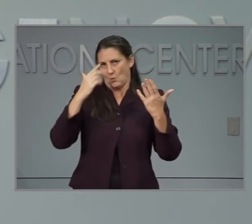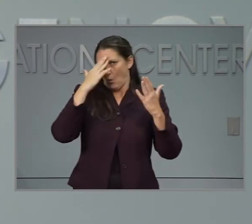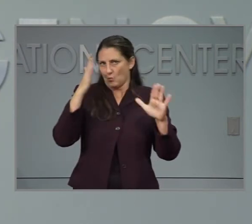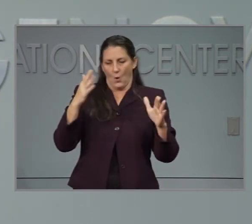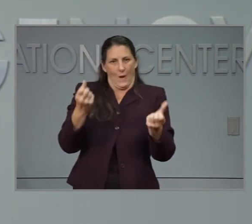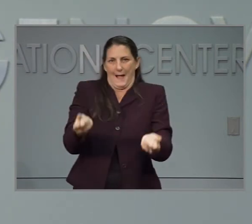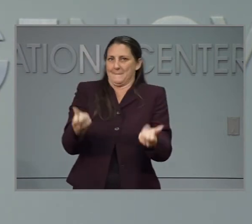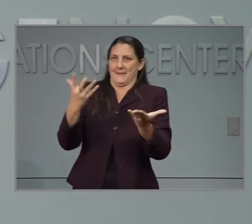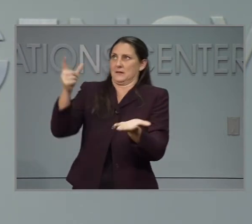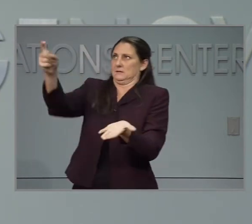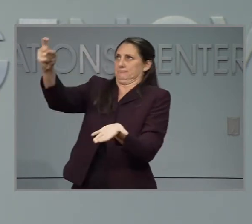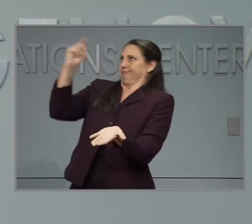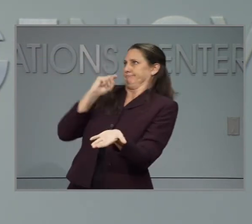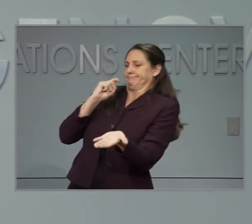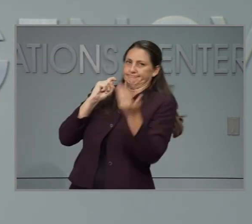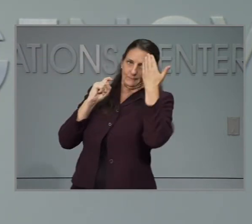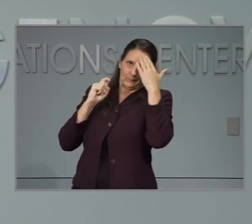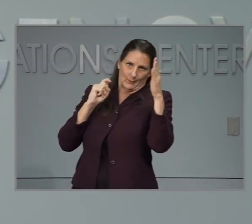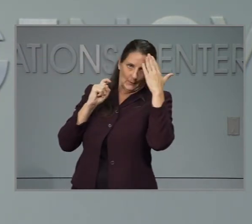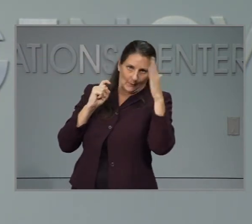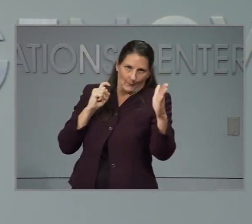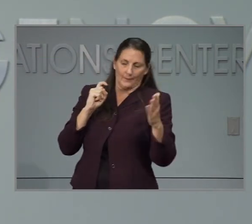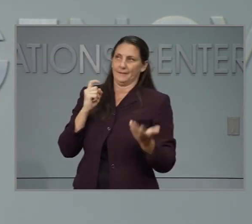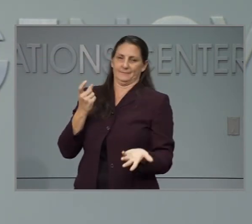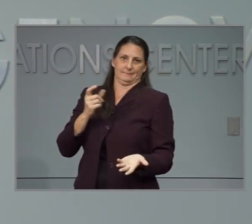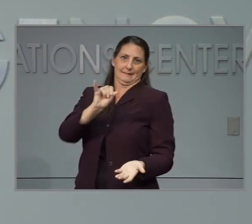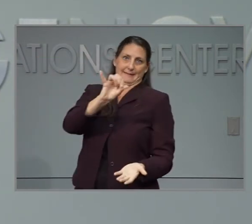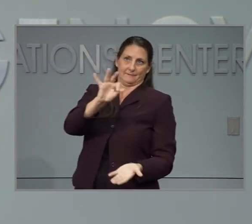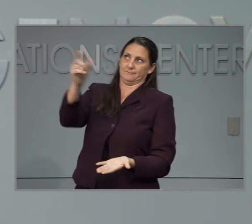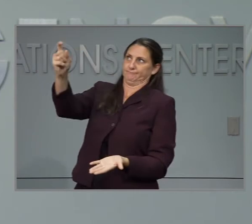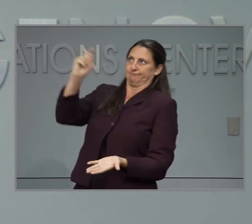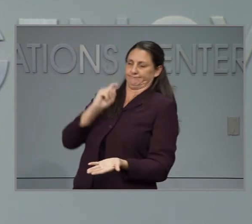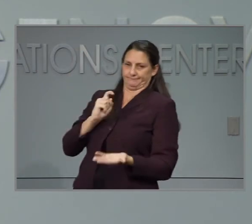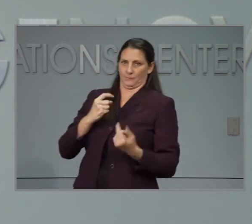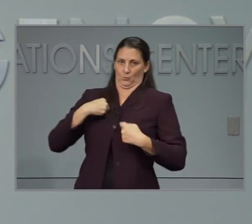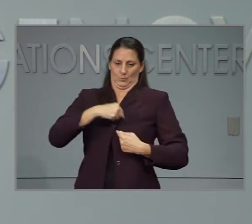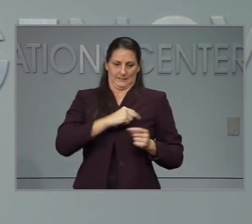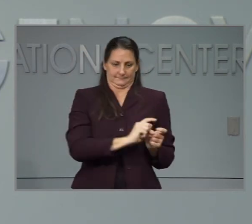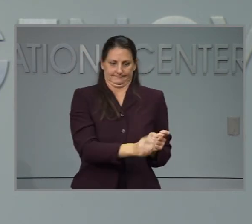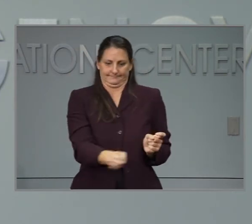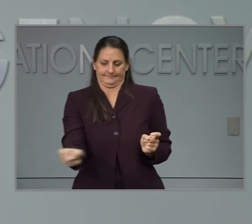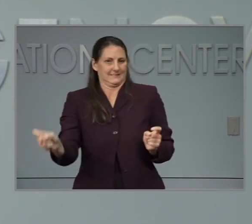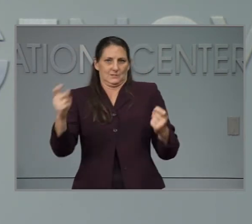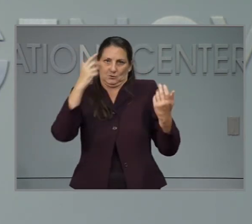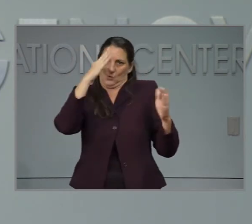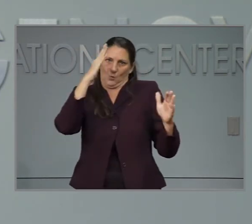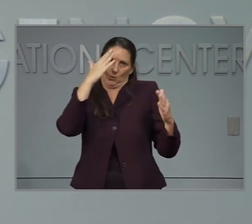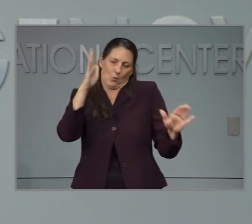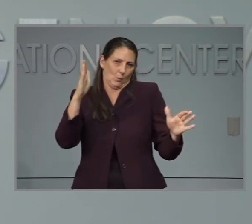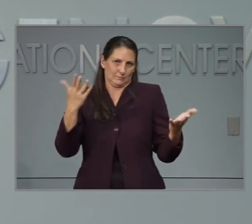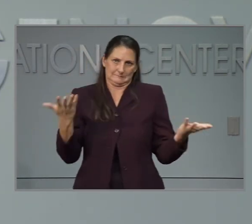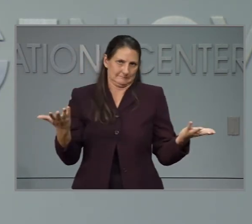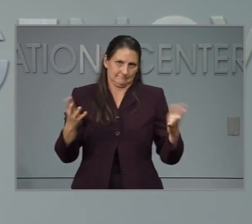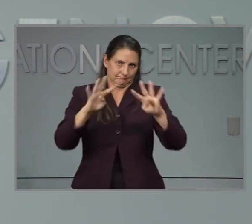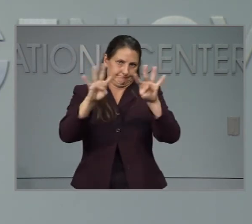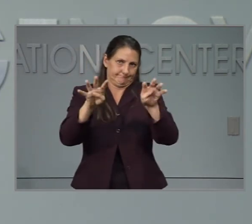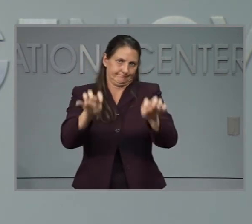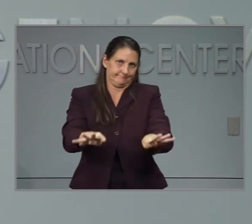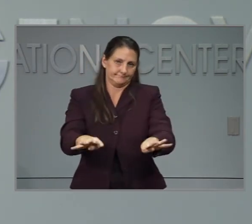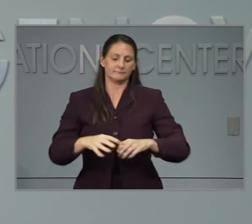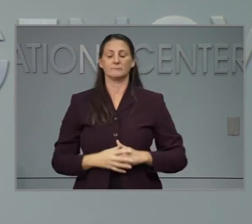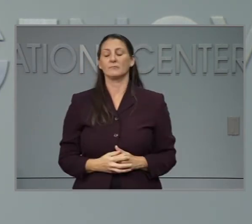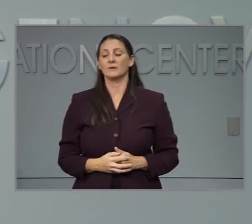acerca de cuánta es la cantidad que vamos a recibir en Carolina del Norte y cómo se va a distribuir. Así que todavía no lo